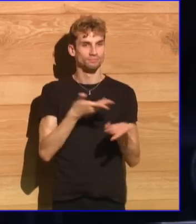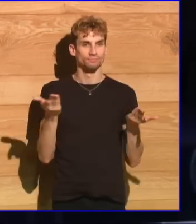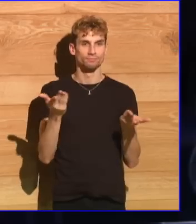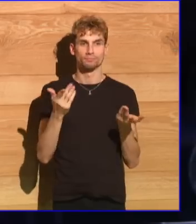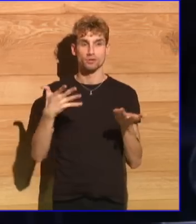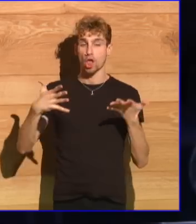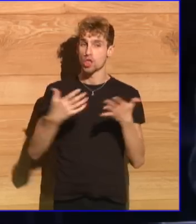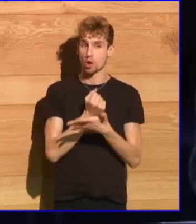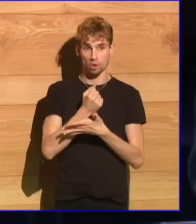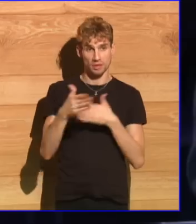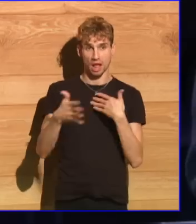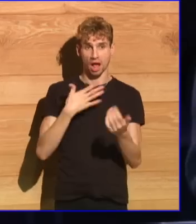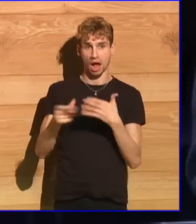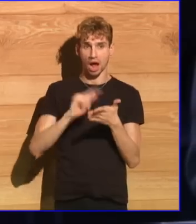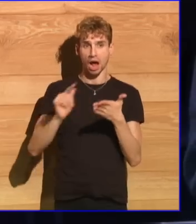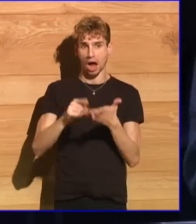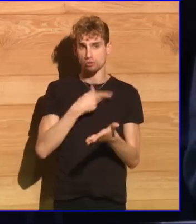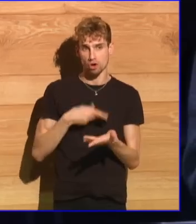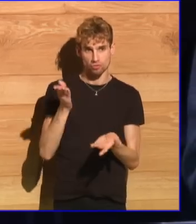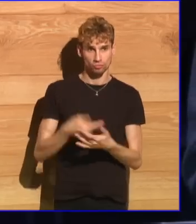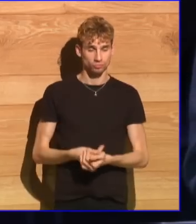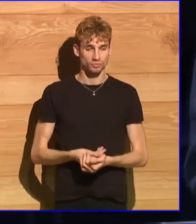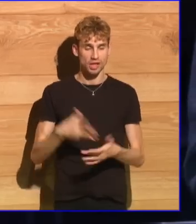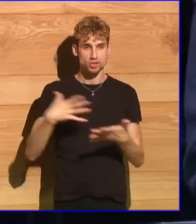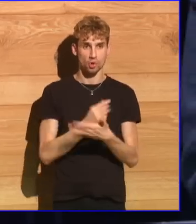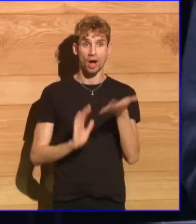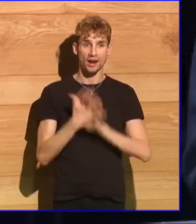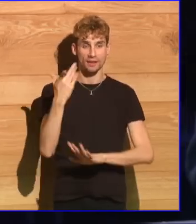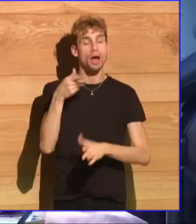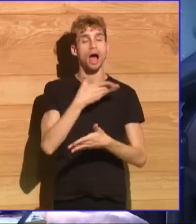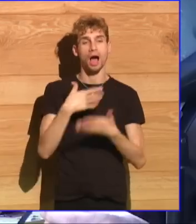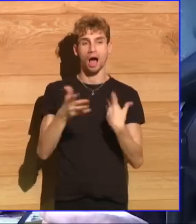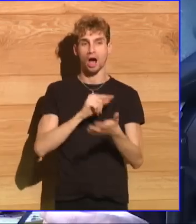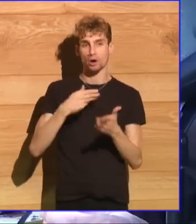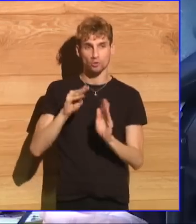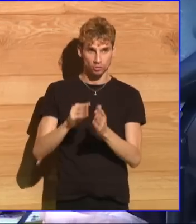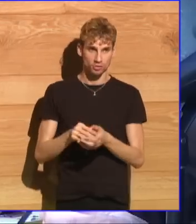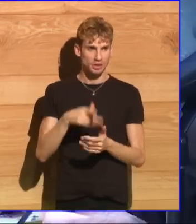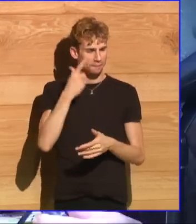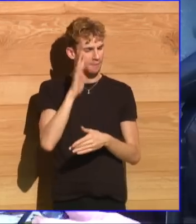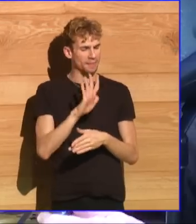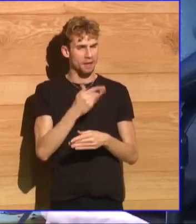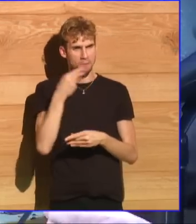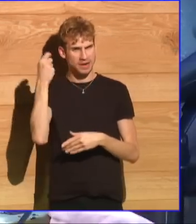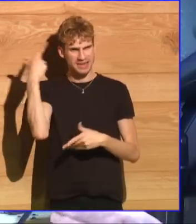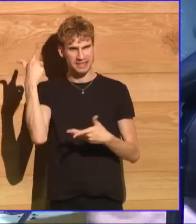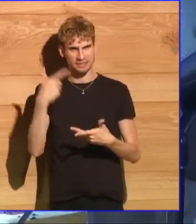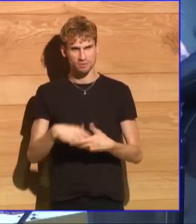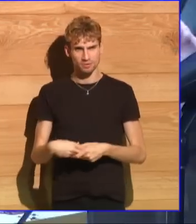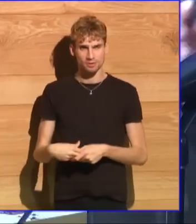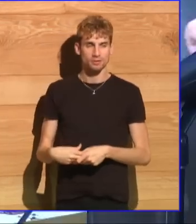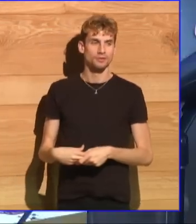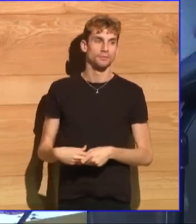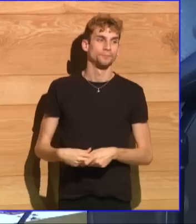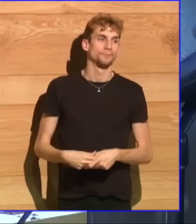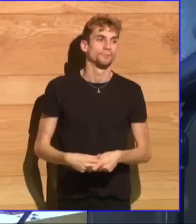autor de Todo Arde. Se es que encarga- esto tiene pinta de ser Lo lleva todo el autor de Todo Arde. Se que encarga Aurelio. Tiene pinta de ser carísimo. Se encarga Aurelio, no os